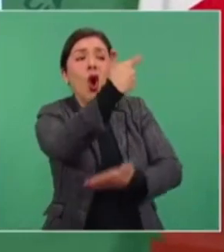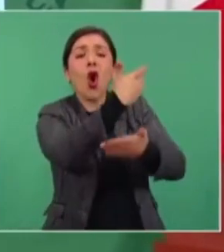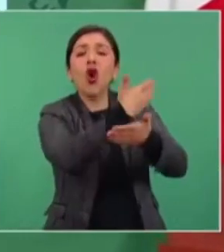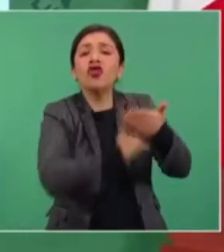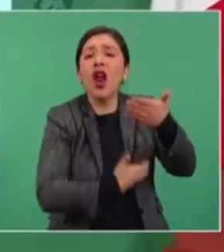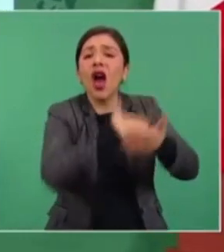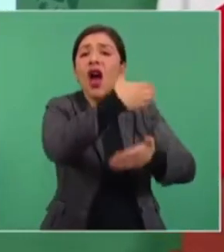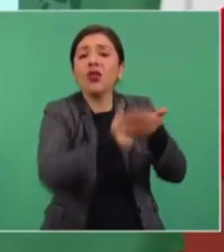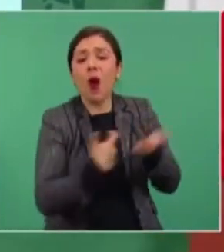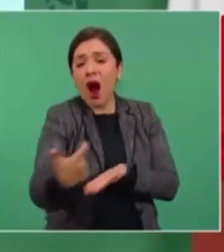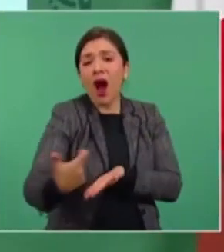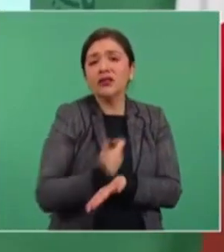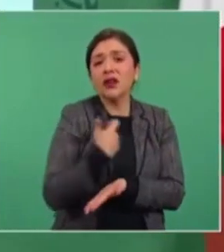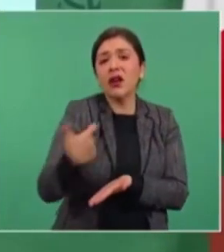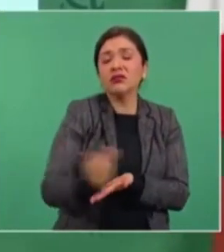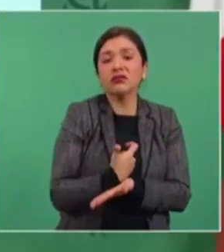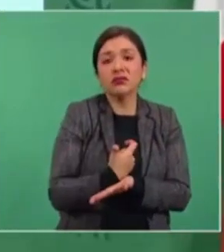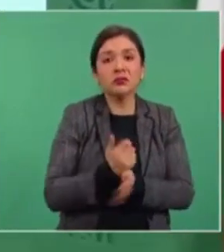que se entregaban,